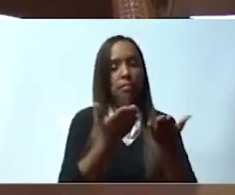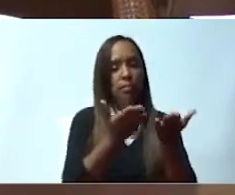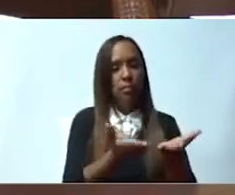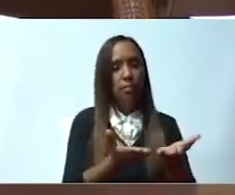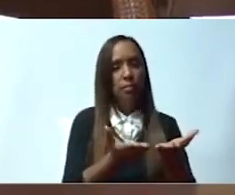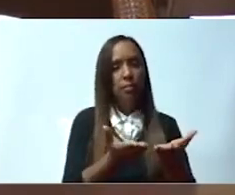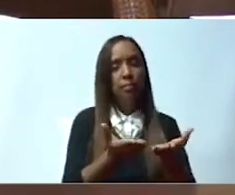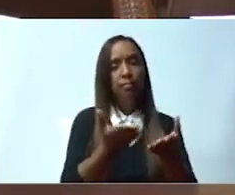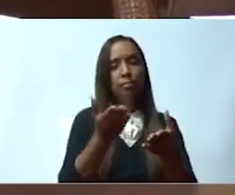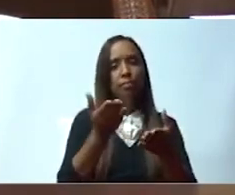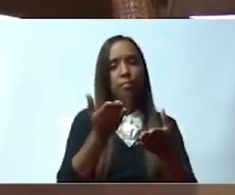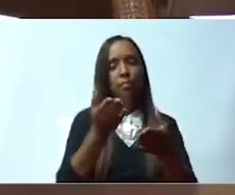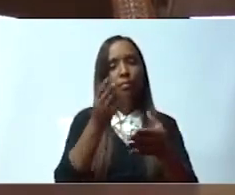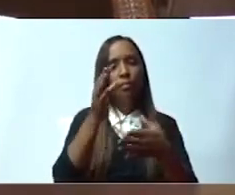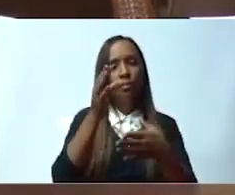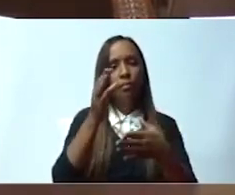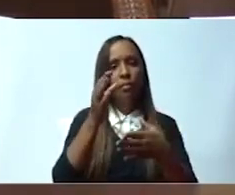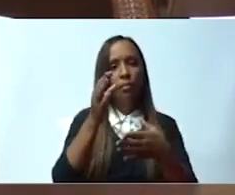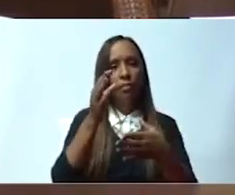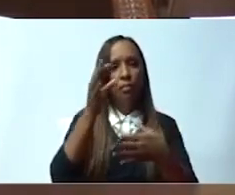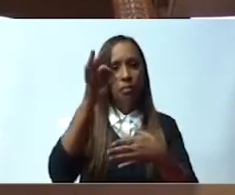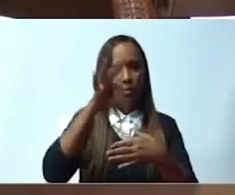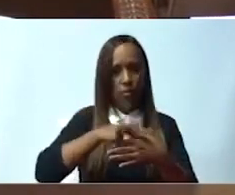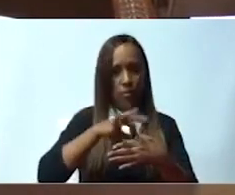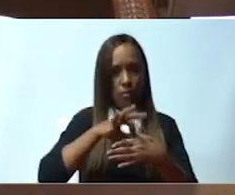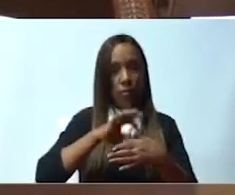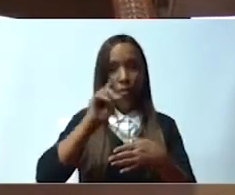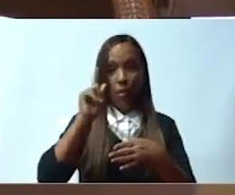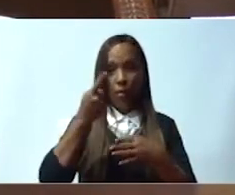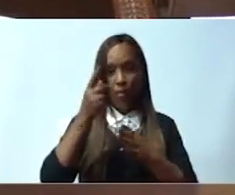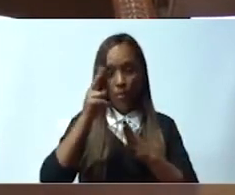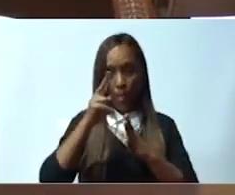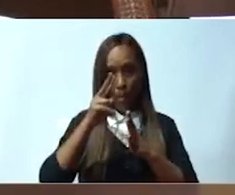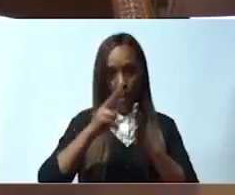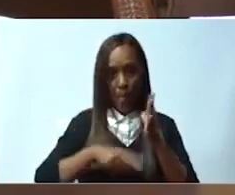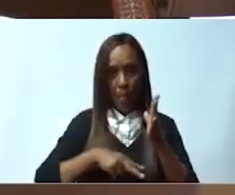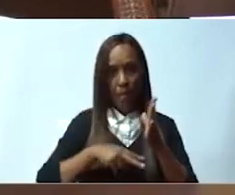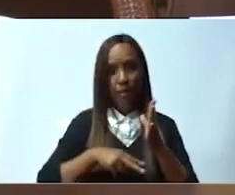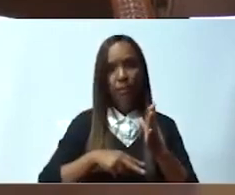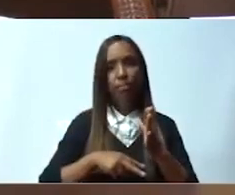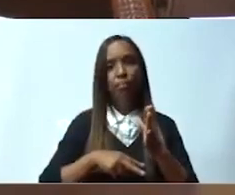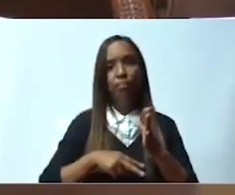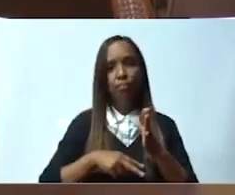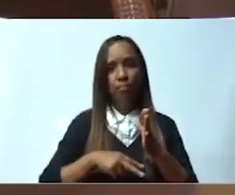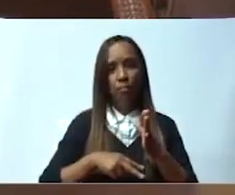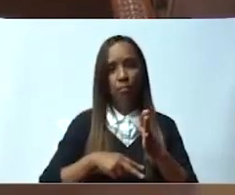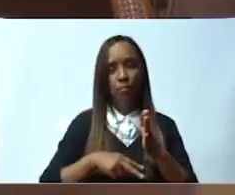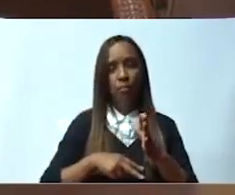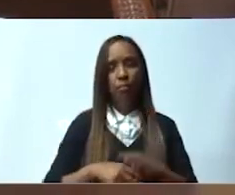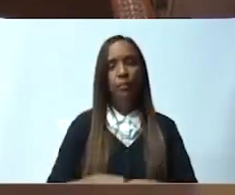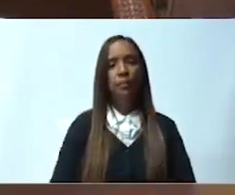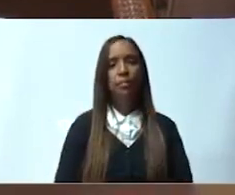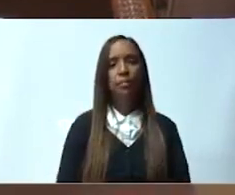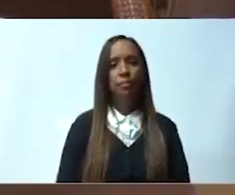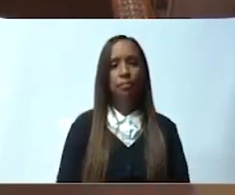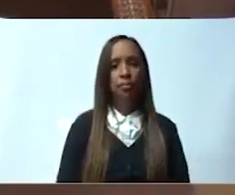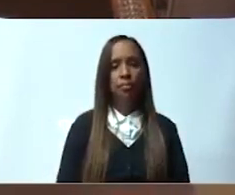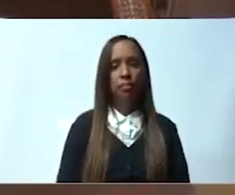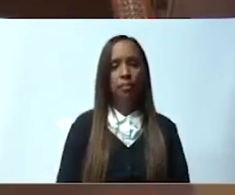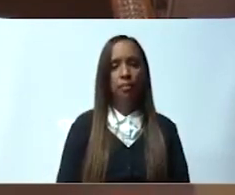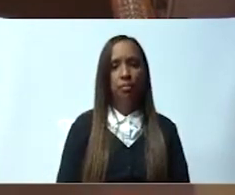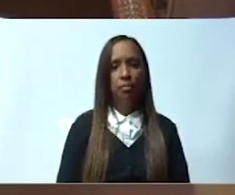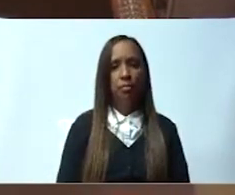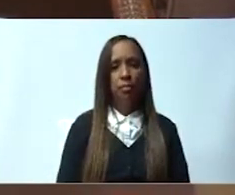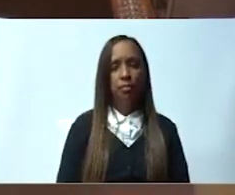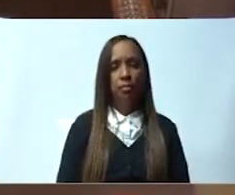en primera lectura y cuando le corresponda lo conocemos en segunda, que eso sería la semana